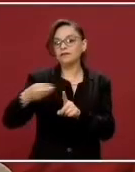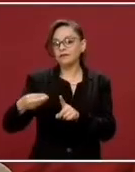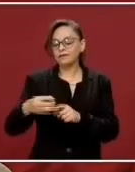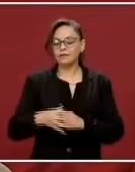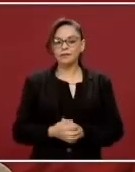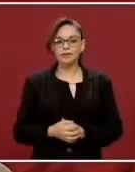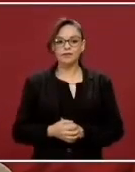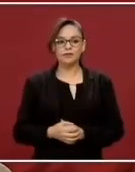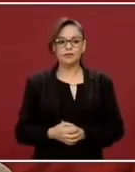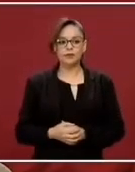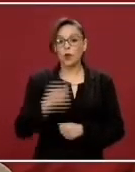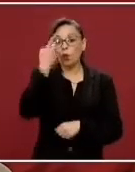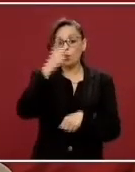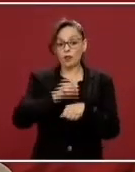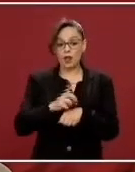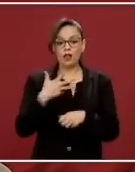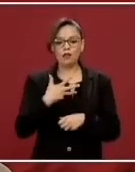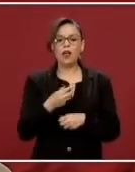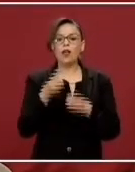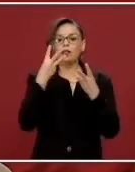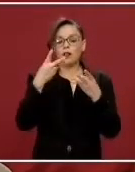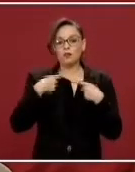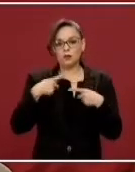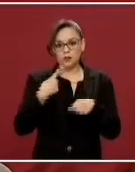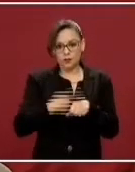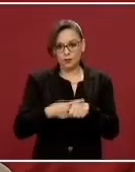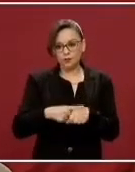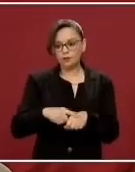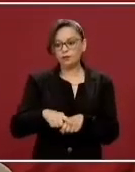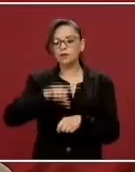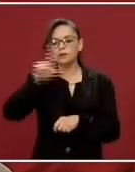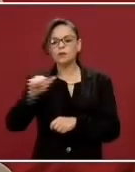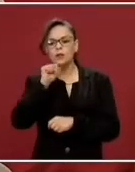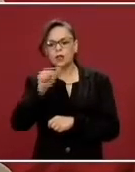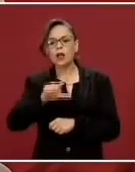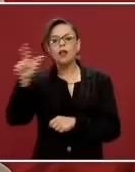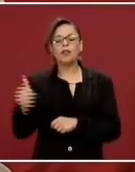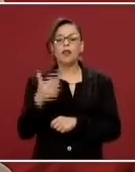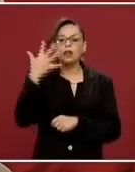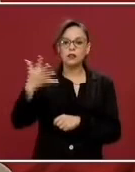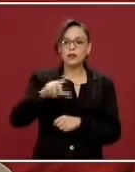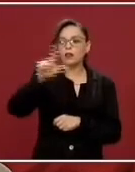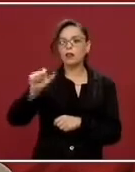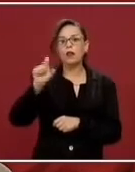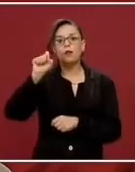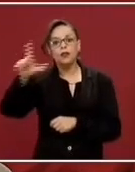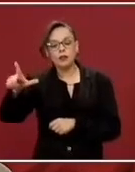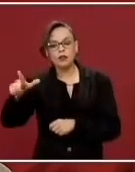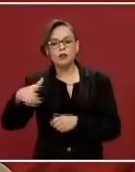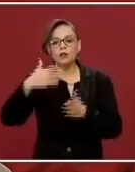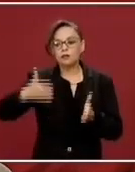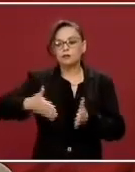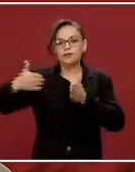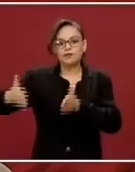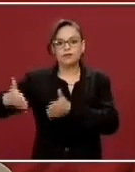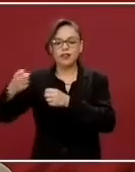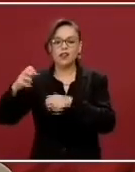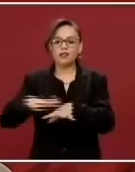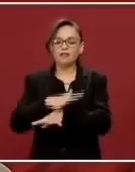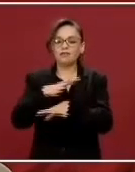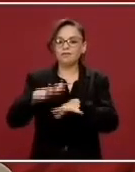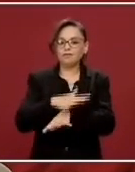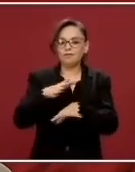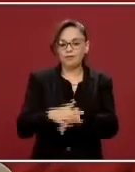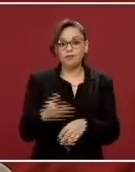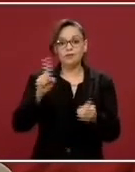3 casos, pero al día siguiente 9 casos, pero al día siguiente 27 casos, etcétera, etcétera, etcétera. Y hasta que llegó un punto